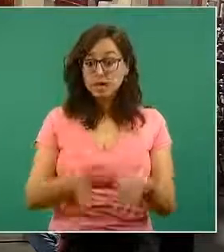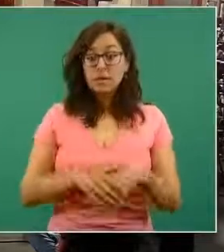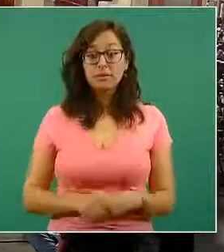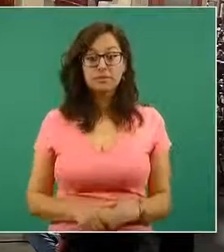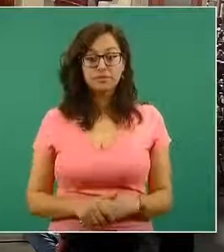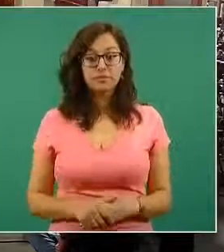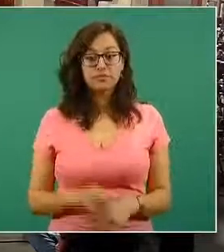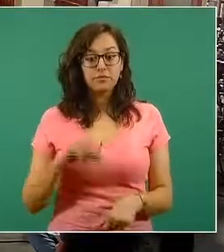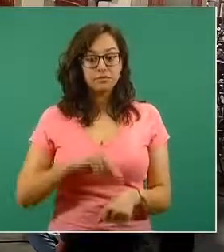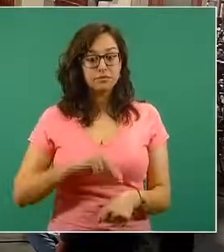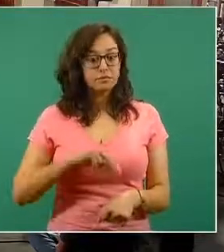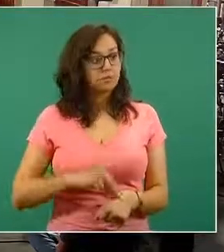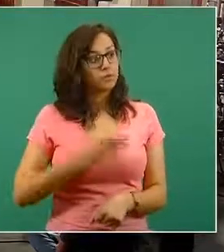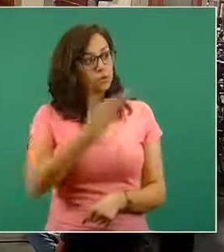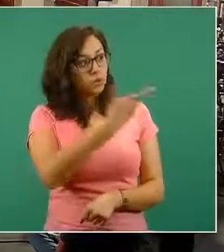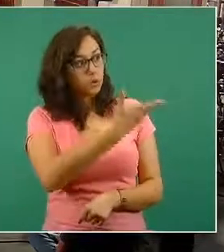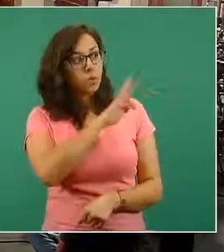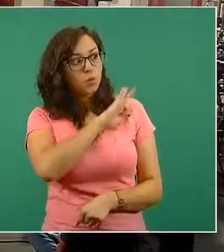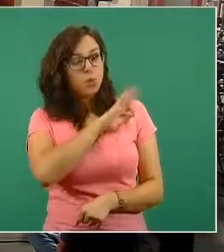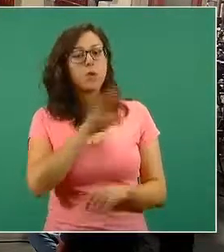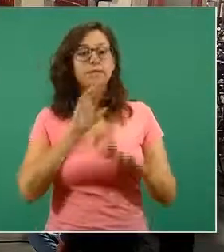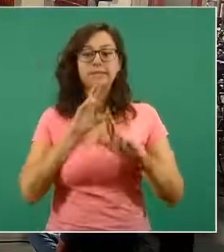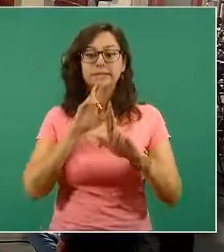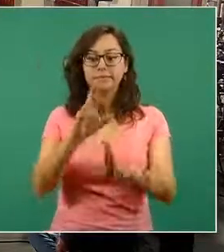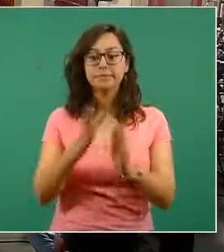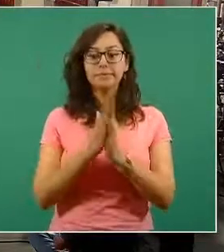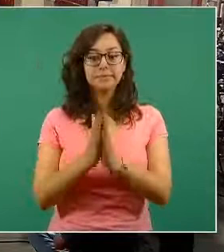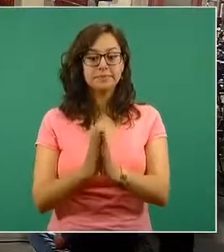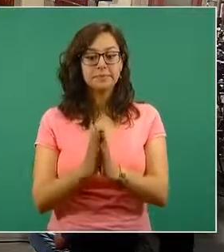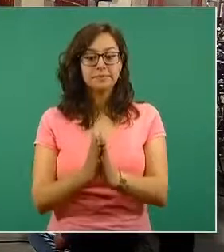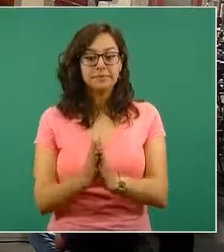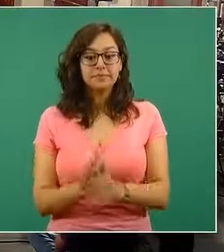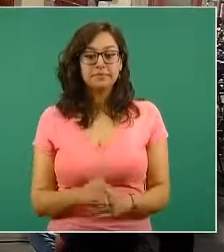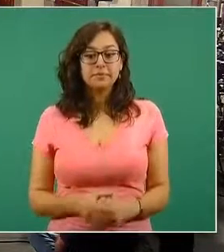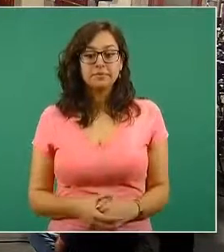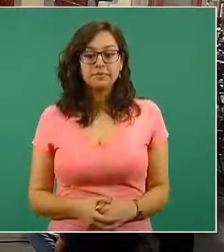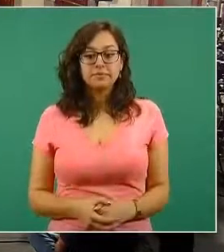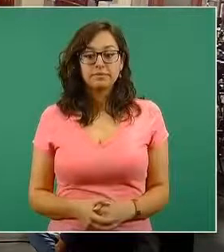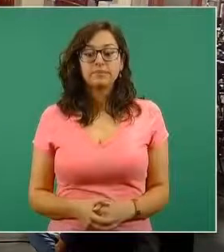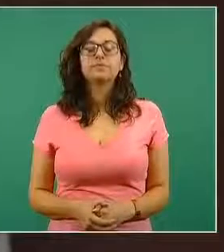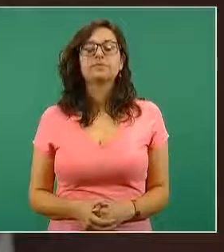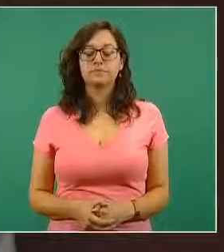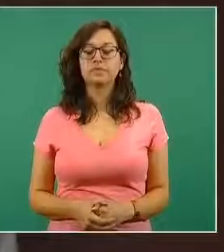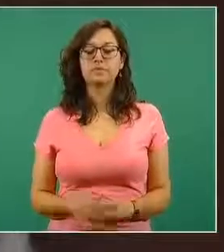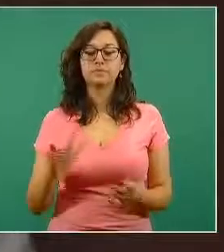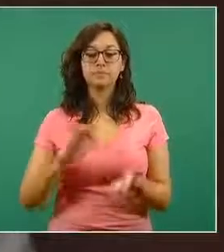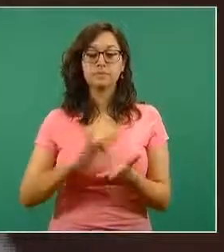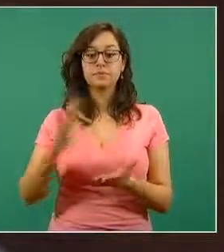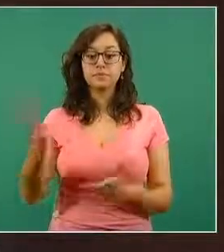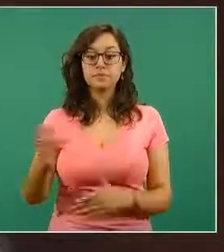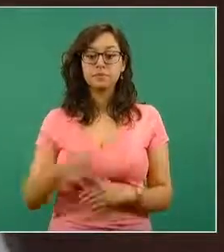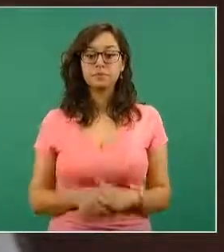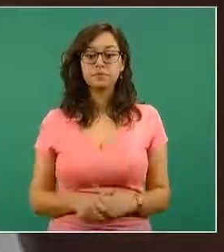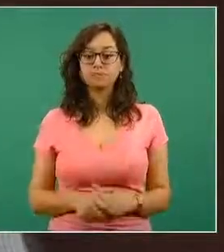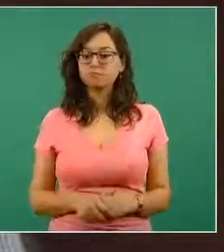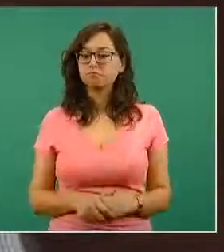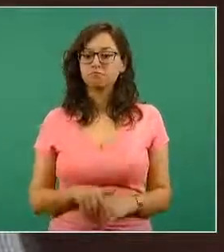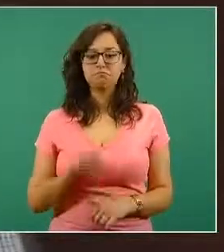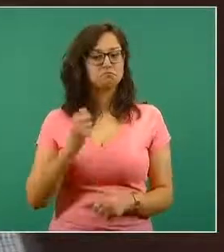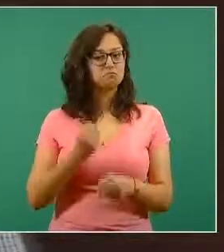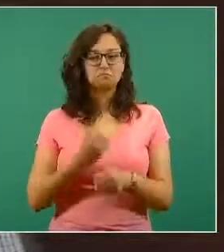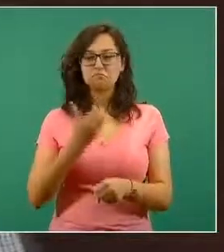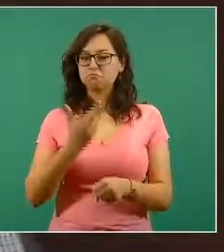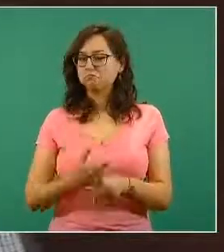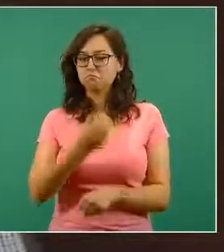Ridaura, ¿podría apoyarnos con esta pregunta, por favor? Sí, gracias. No, desde el punto de vista de la Secretaría de